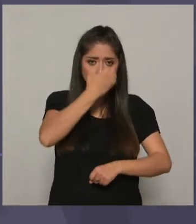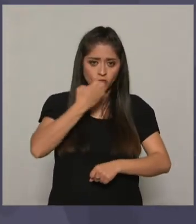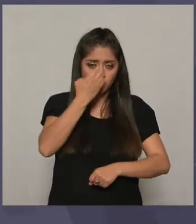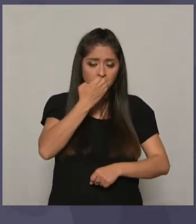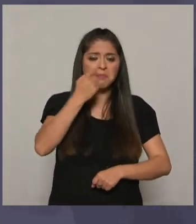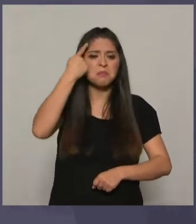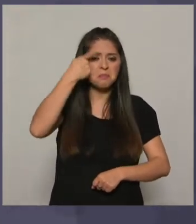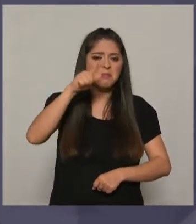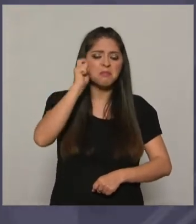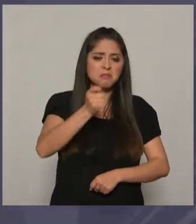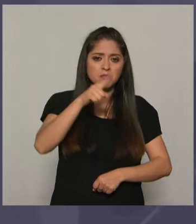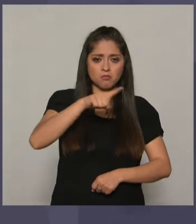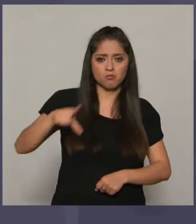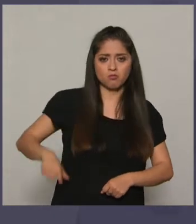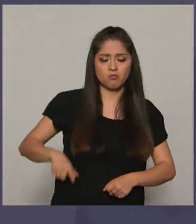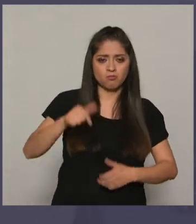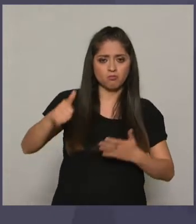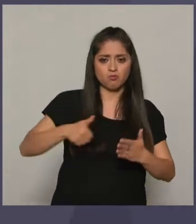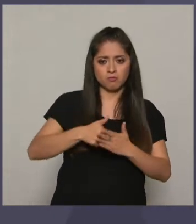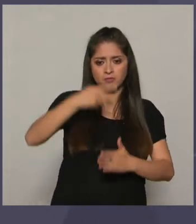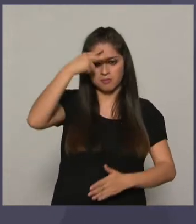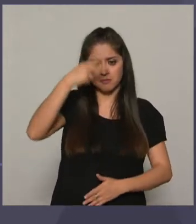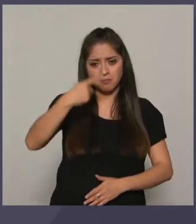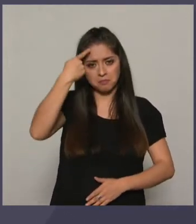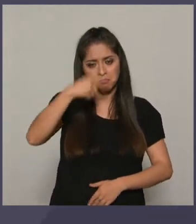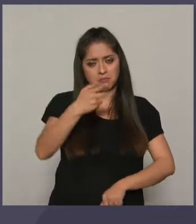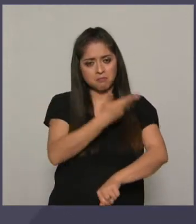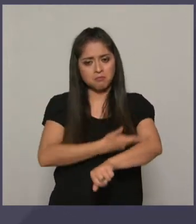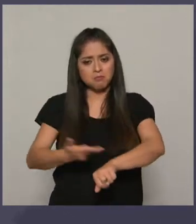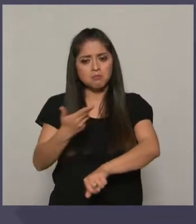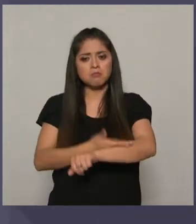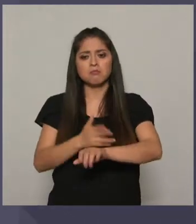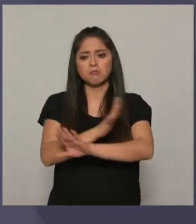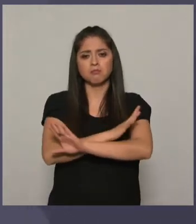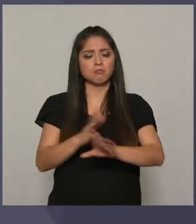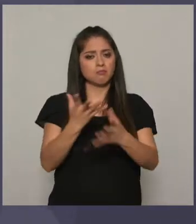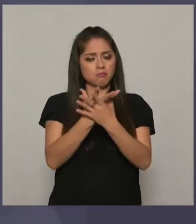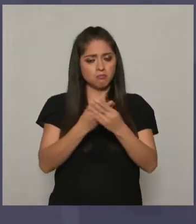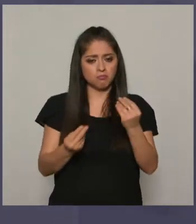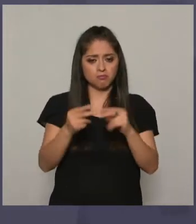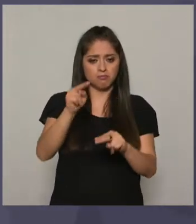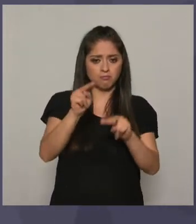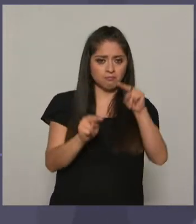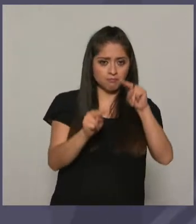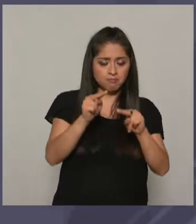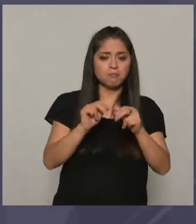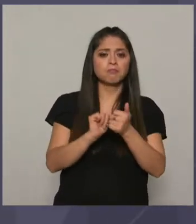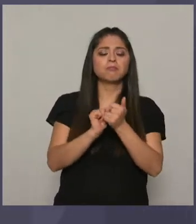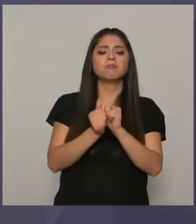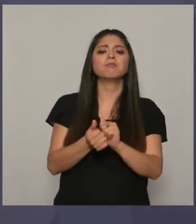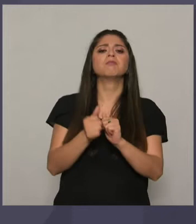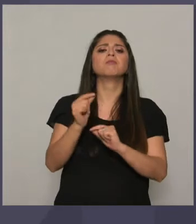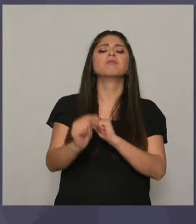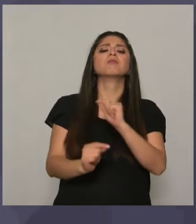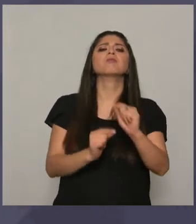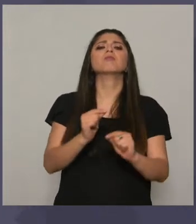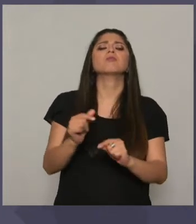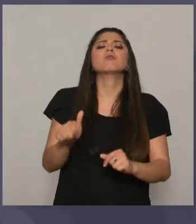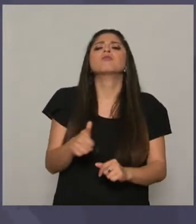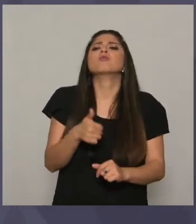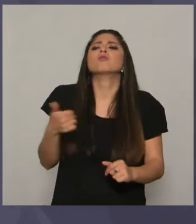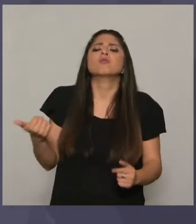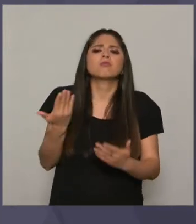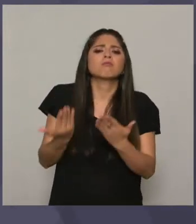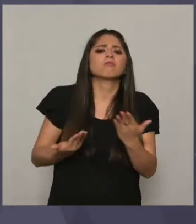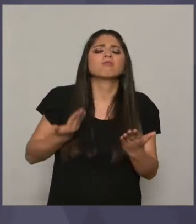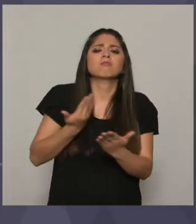más que el gobierno capitalino en este esfuerzo por tratar de disminuir los índices, pues va a realizar. Pero ¿de qué otro modo, qué otras